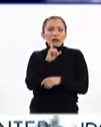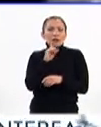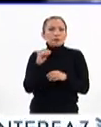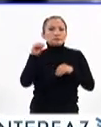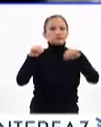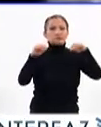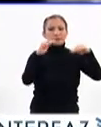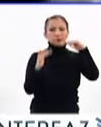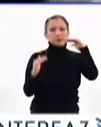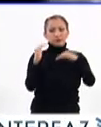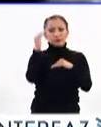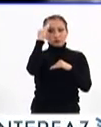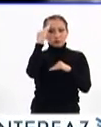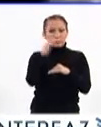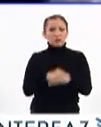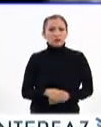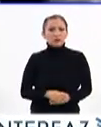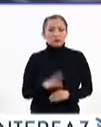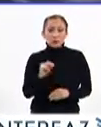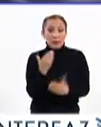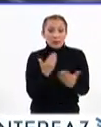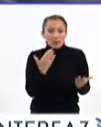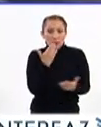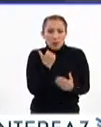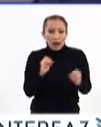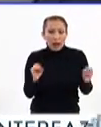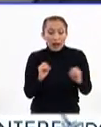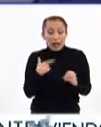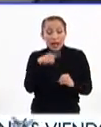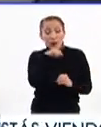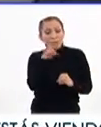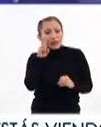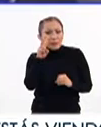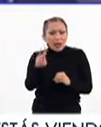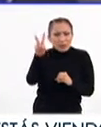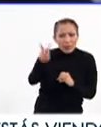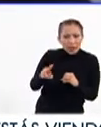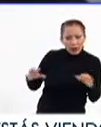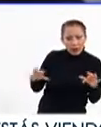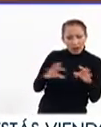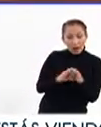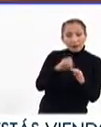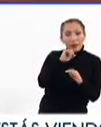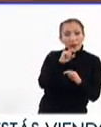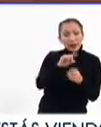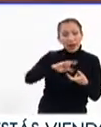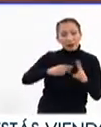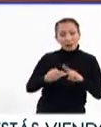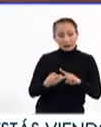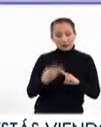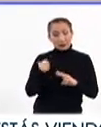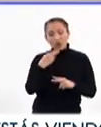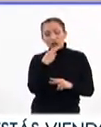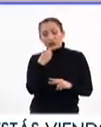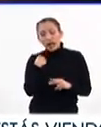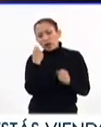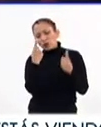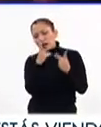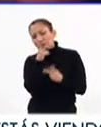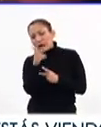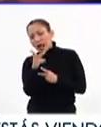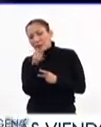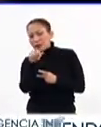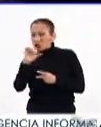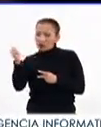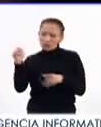ci sono donne in posizioni in cui prima non c'erano. La lengua se adapta a la realidad, pero también sucede al inverso. Al usar ciertas palabras